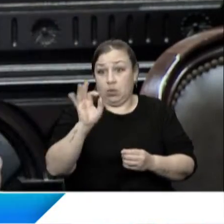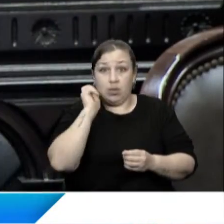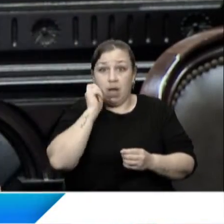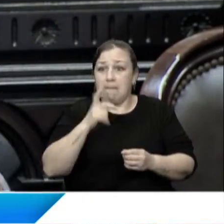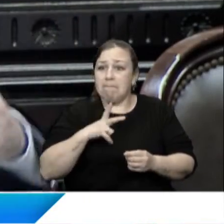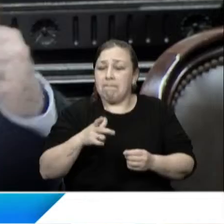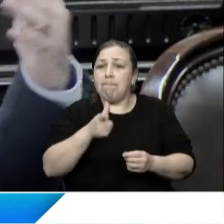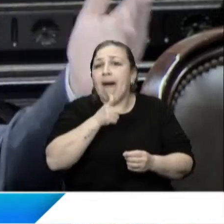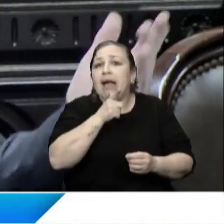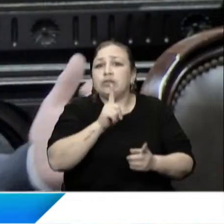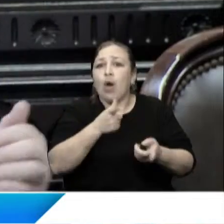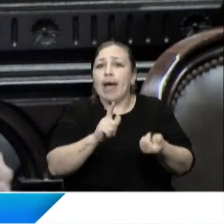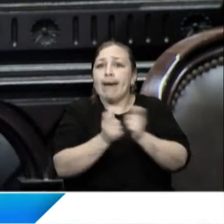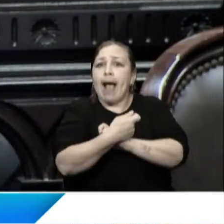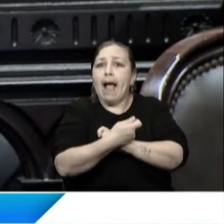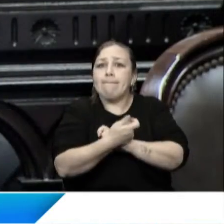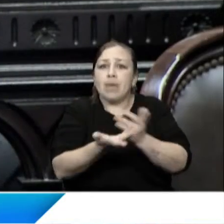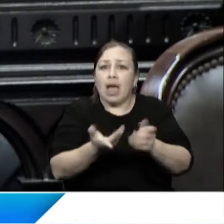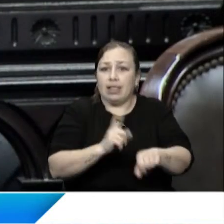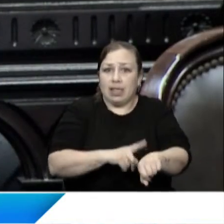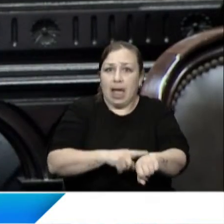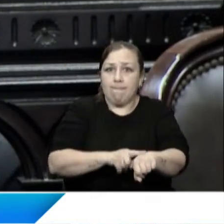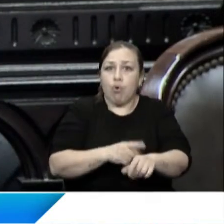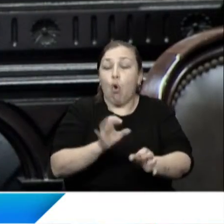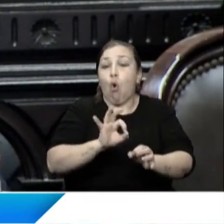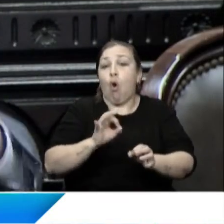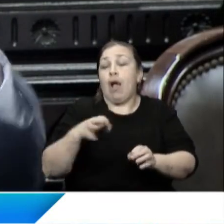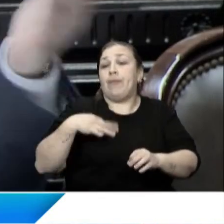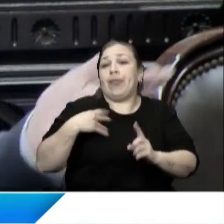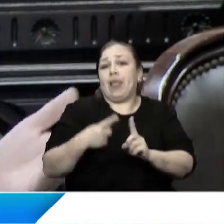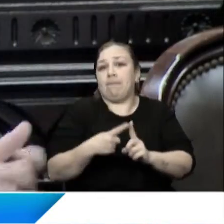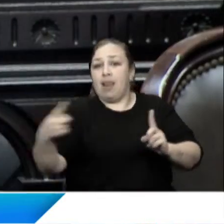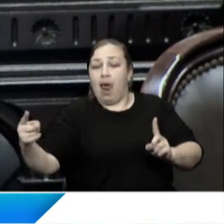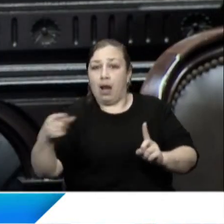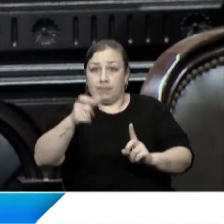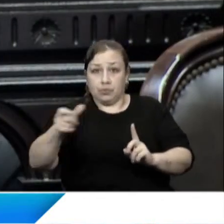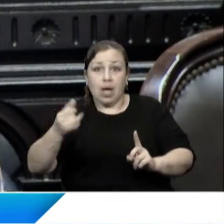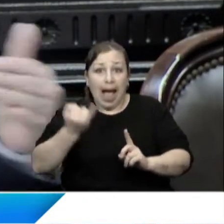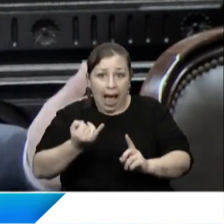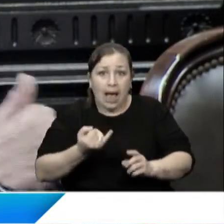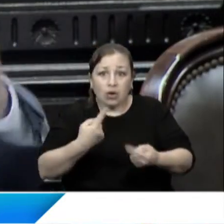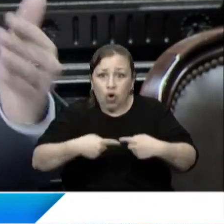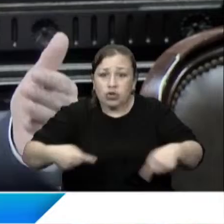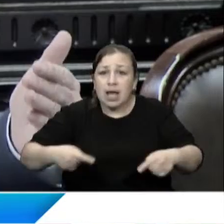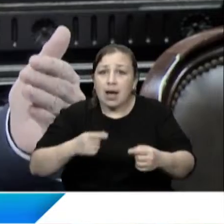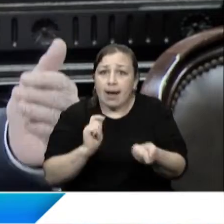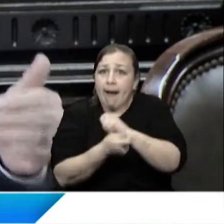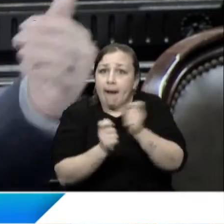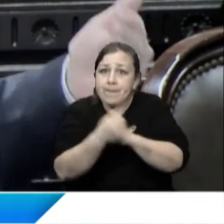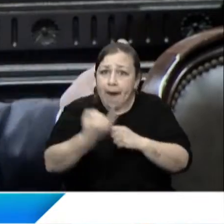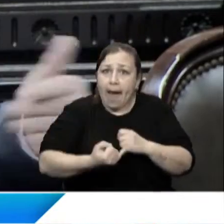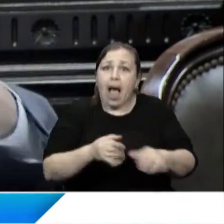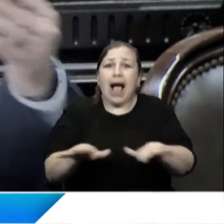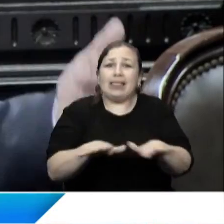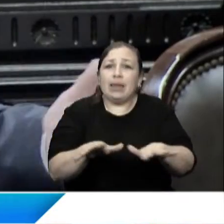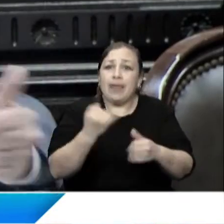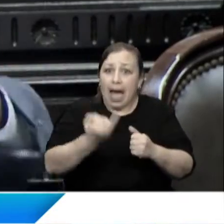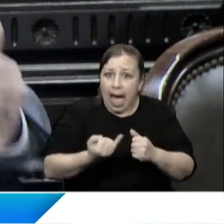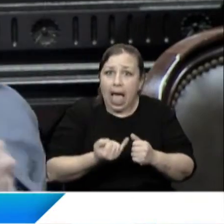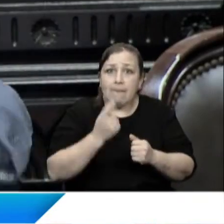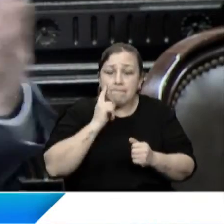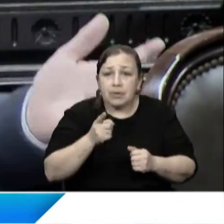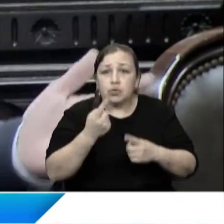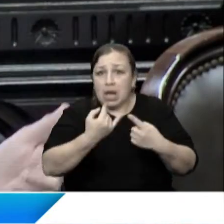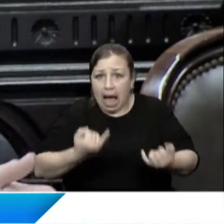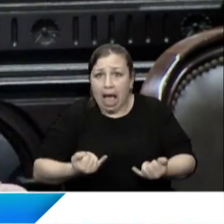el tiempo, ni la expectativa de vida en muchos lugares. Y las actividades han cambiado. Sigue habiendo actividades que dicen de riesgo o de peligro.